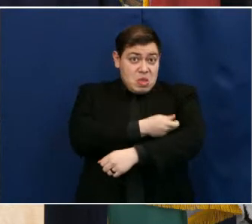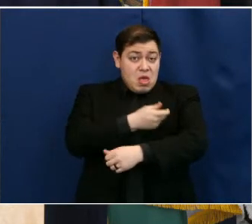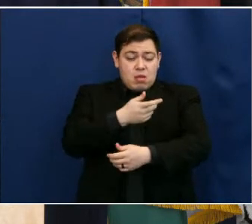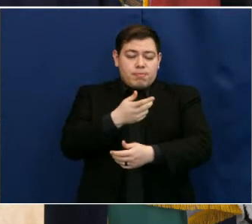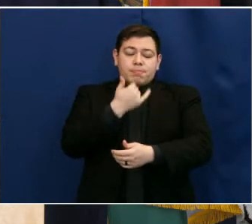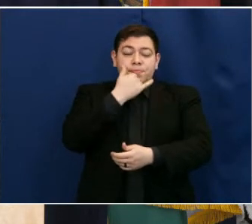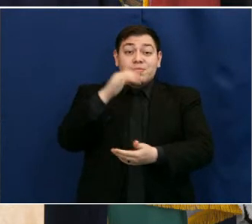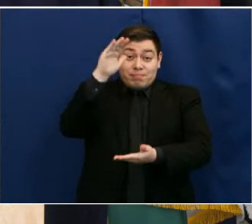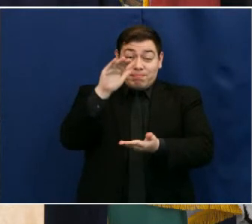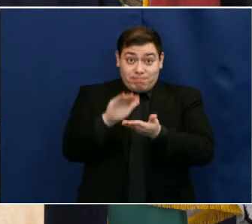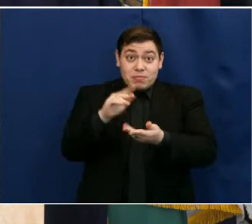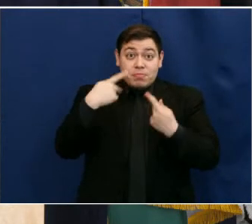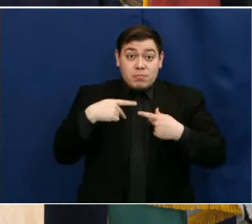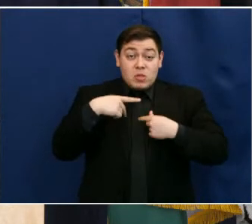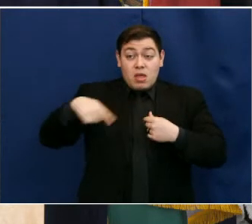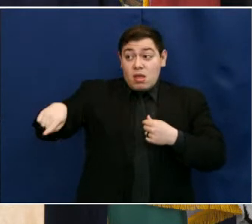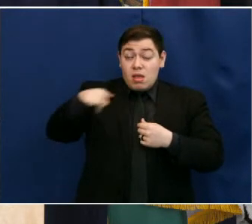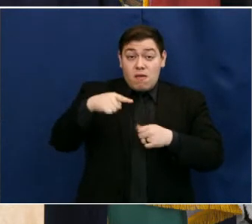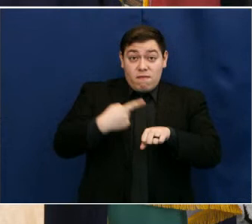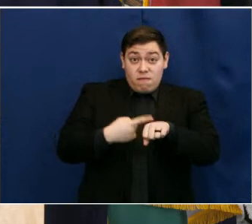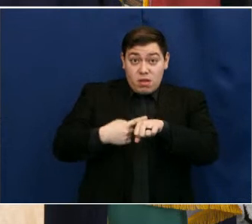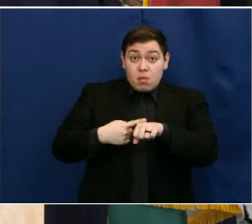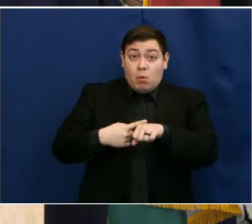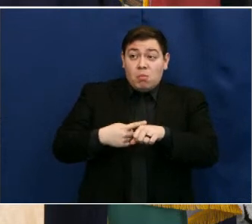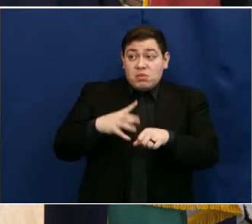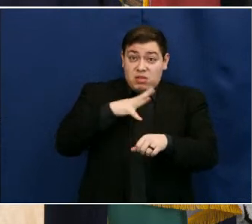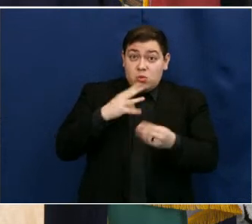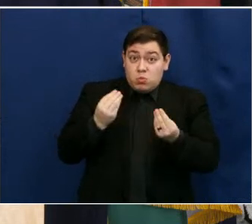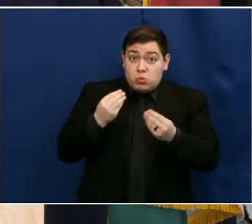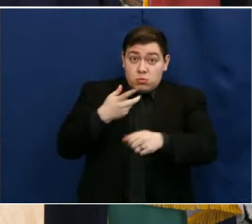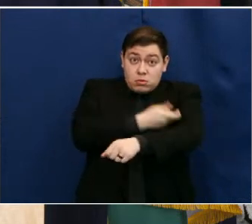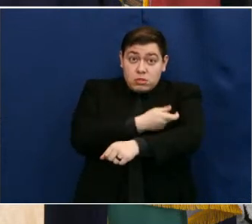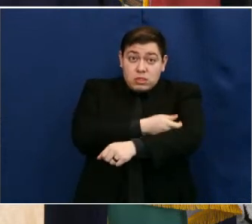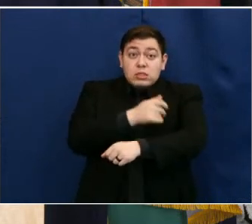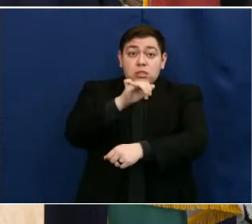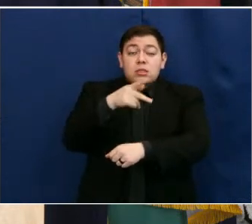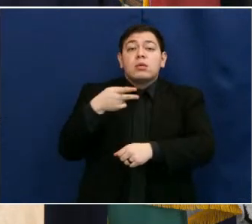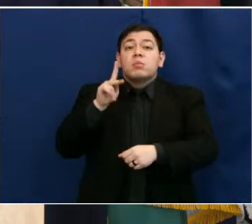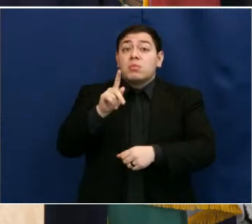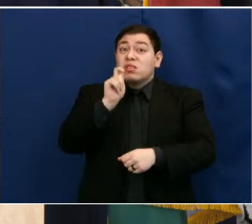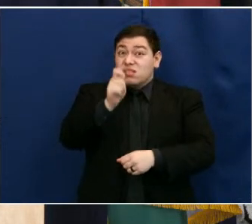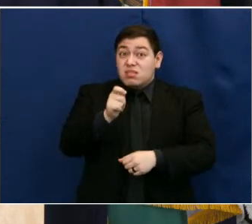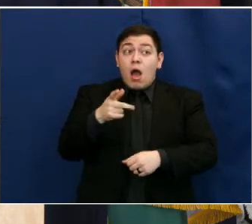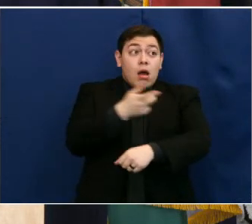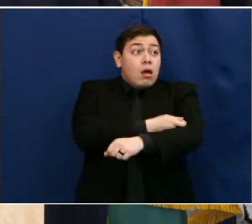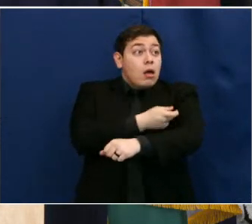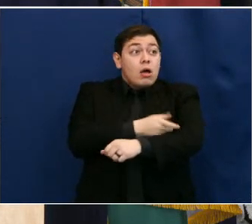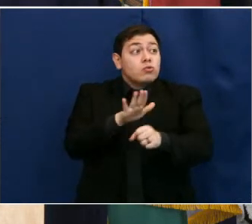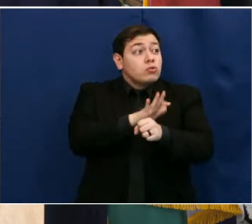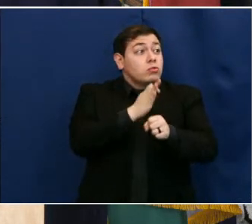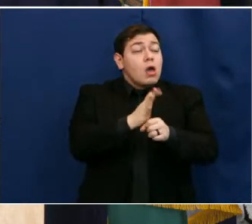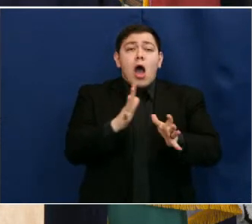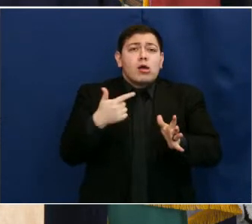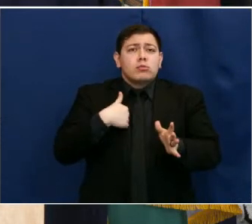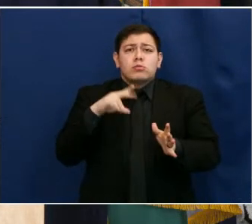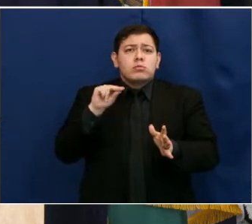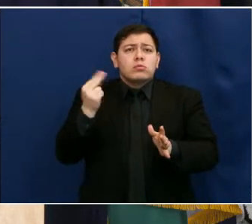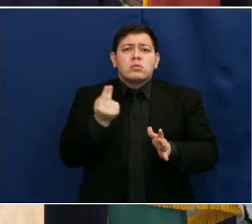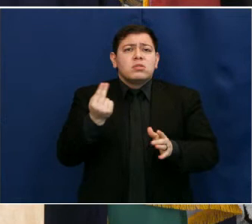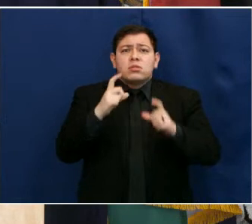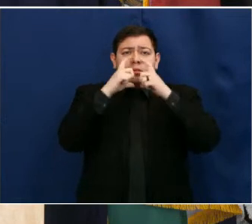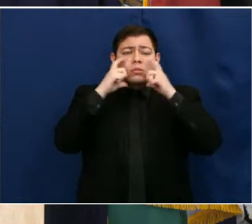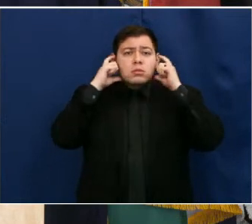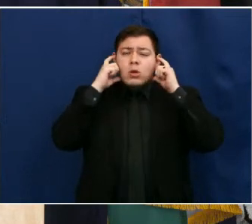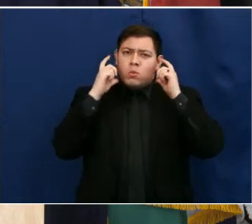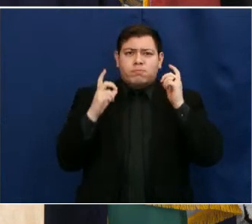tenemos que seguir usando nuestros cubrebocas, estar solamente con las personas que conocemos y no salir de ese núcleo de familia que